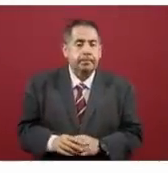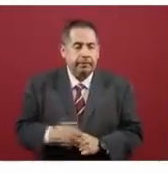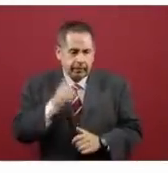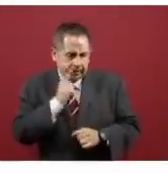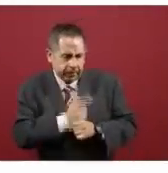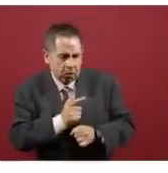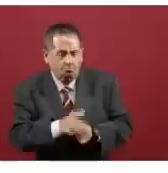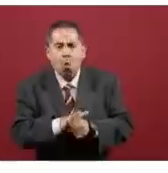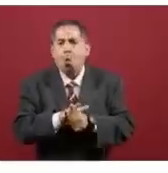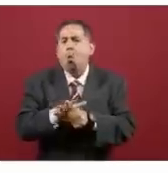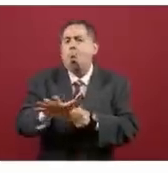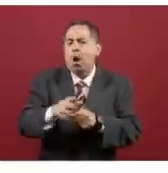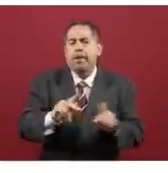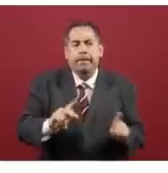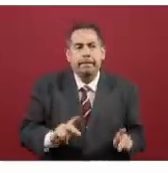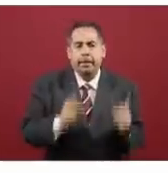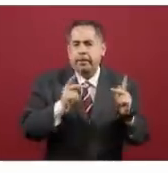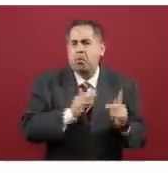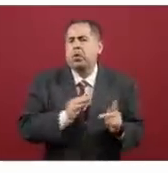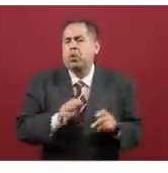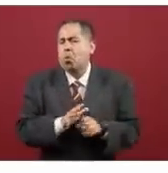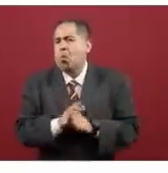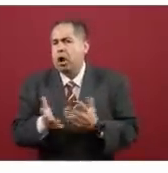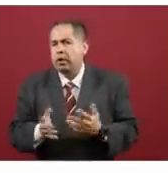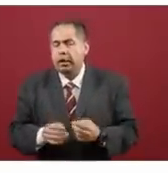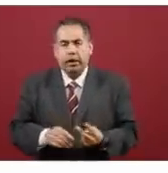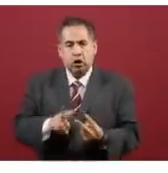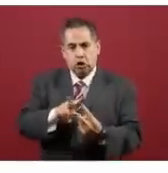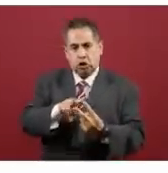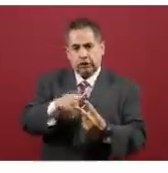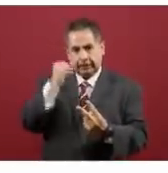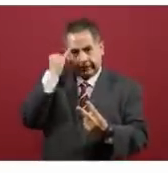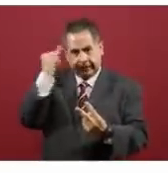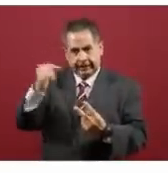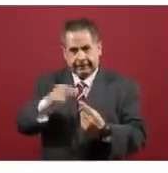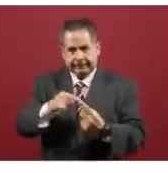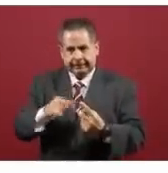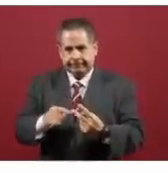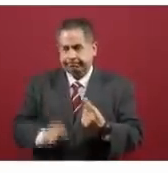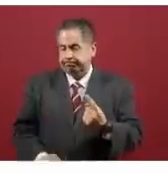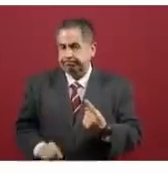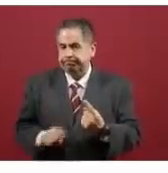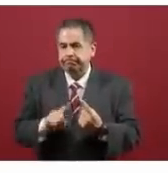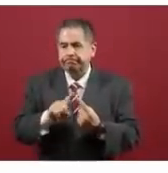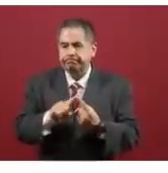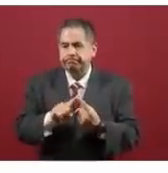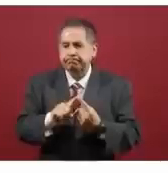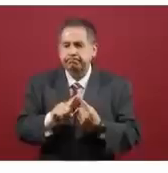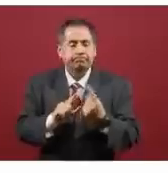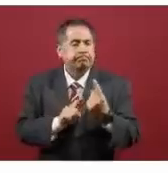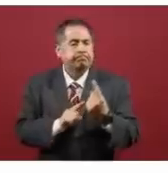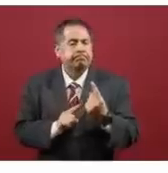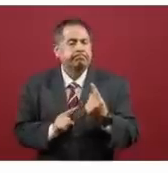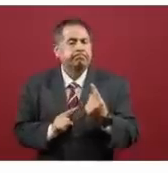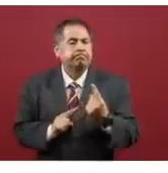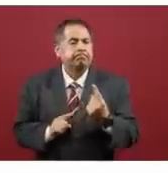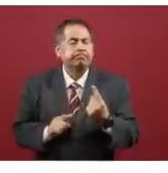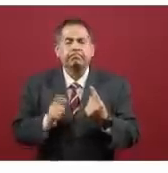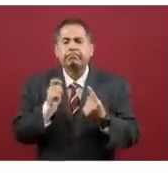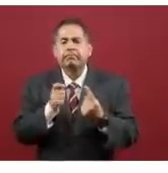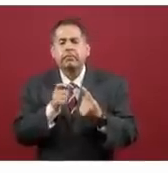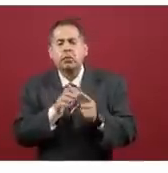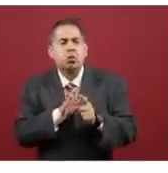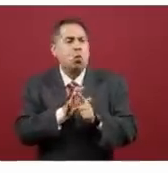qué aeronaves podrían ser vendidas, utilizamos principalmente dos criterios. Primero, quisimos identificar